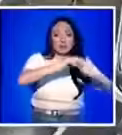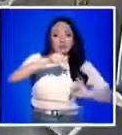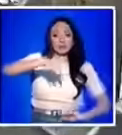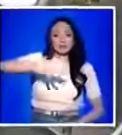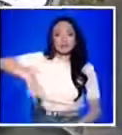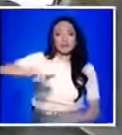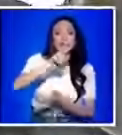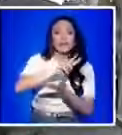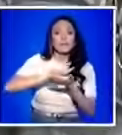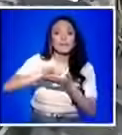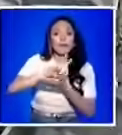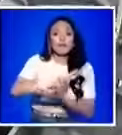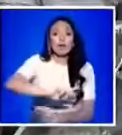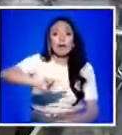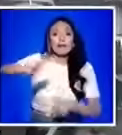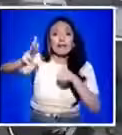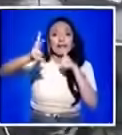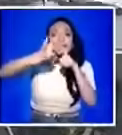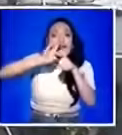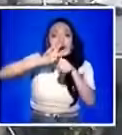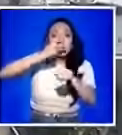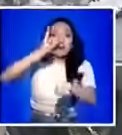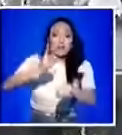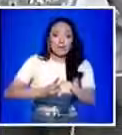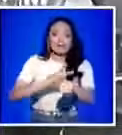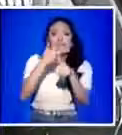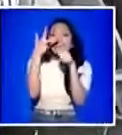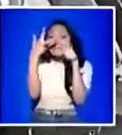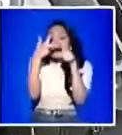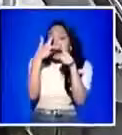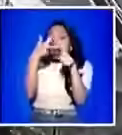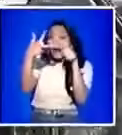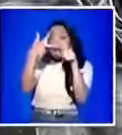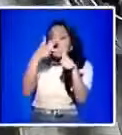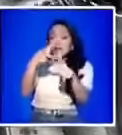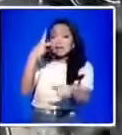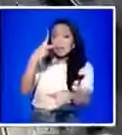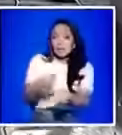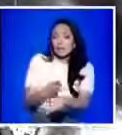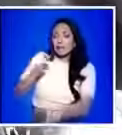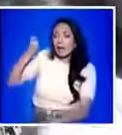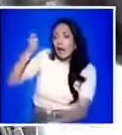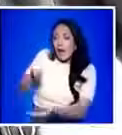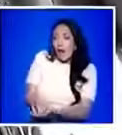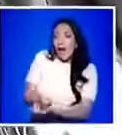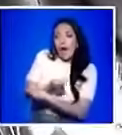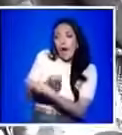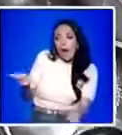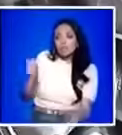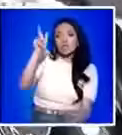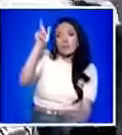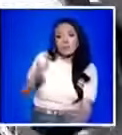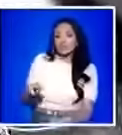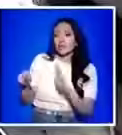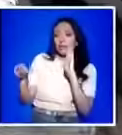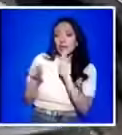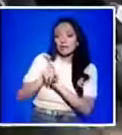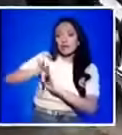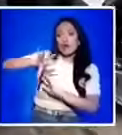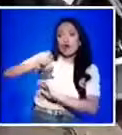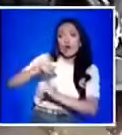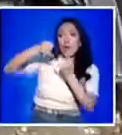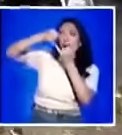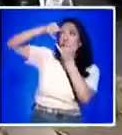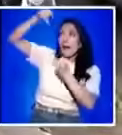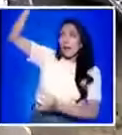Villaflora. Tercera vez que interviene el EMOP, tercera vez, tercer gasto que hacen. ¿Por qué? Por personas inescrupulosas que se llevan los elementos,